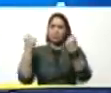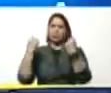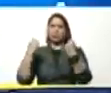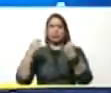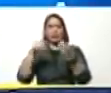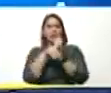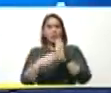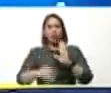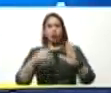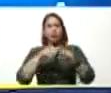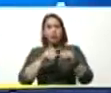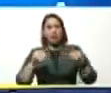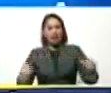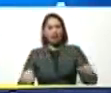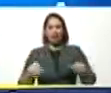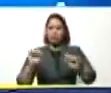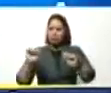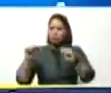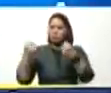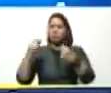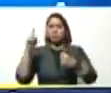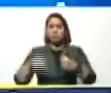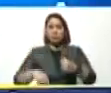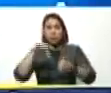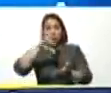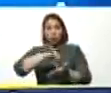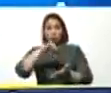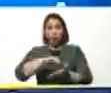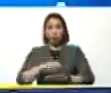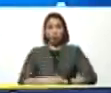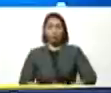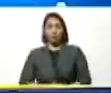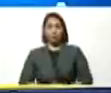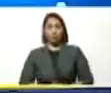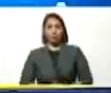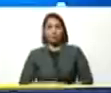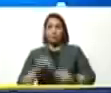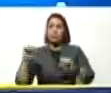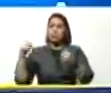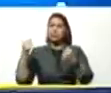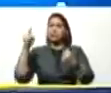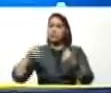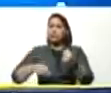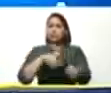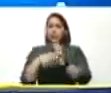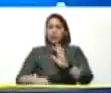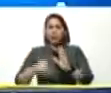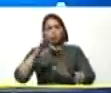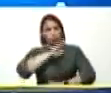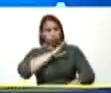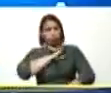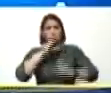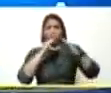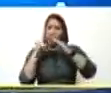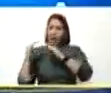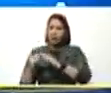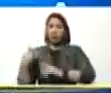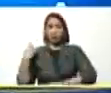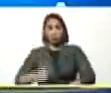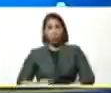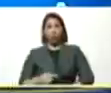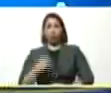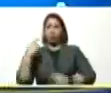tierra, negándole el derecho a la ciudad, negándole el derecho a su techo. Así estuvieron